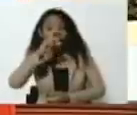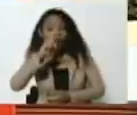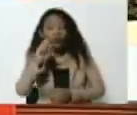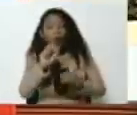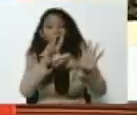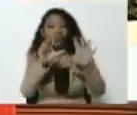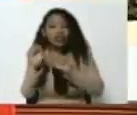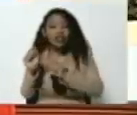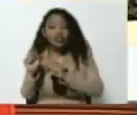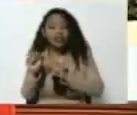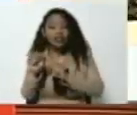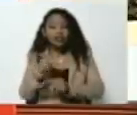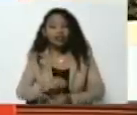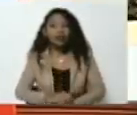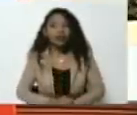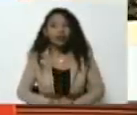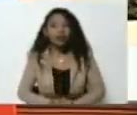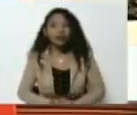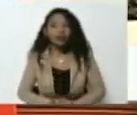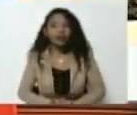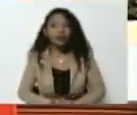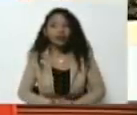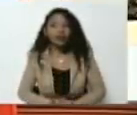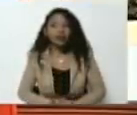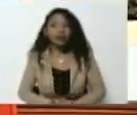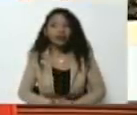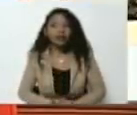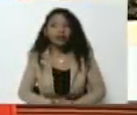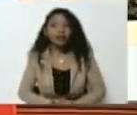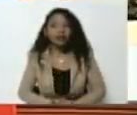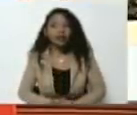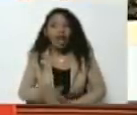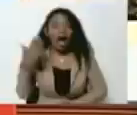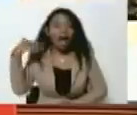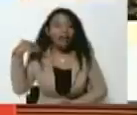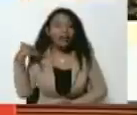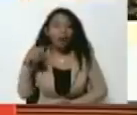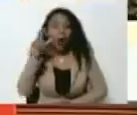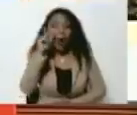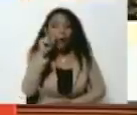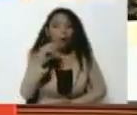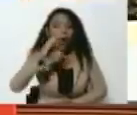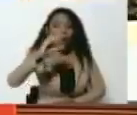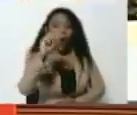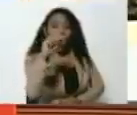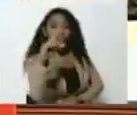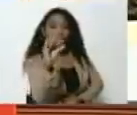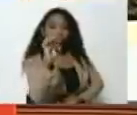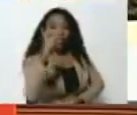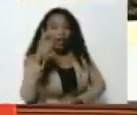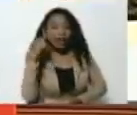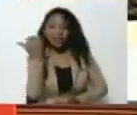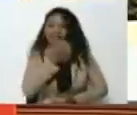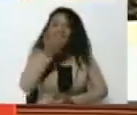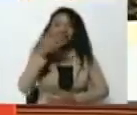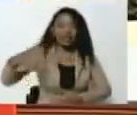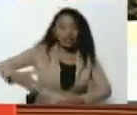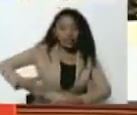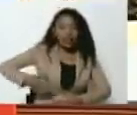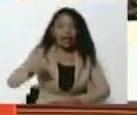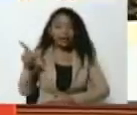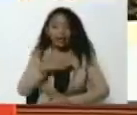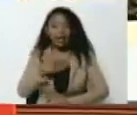80, el Conde Guácharo. Antiguo, él era famoso en los 80, ahorita ya no. Conde Guácharo. ¿Quiere ser